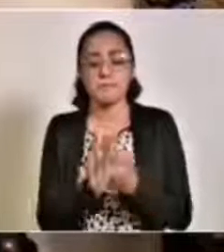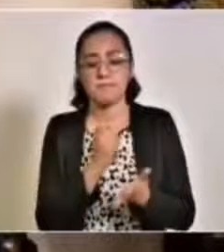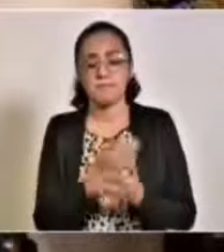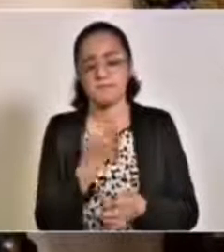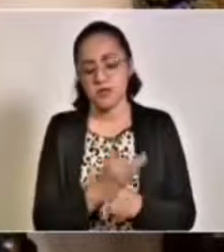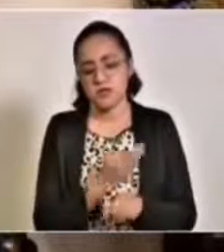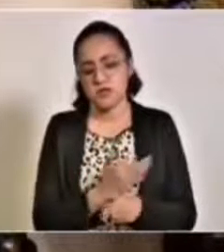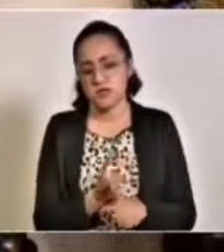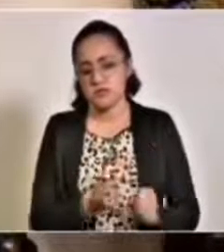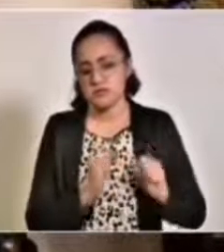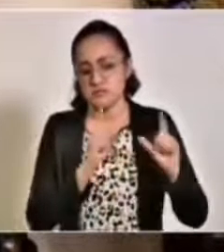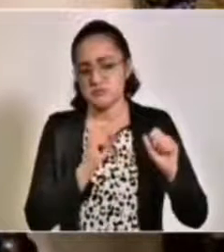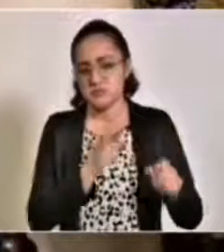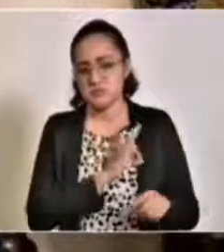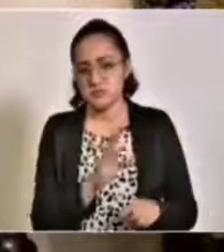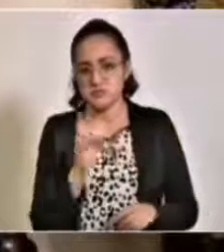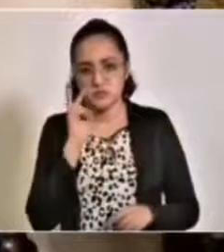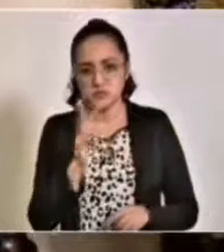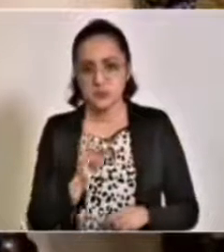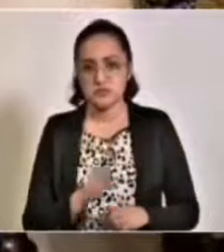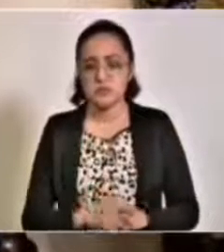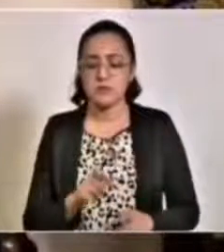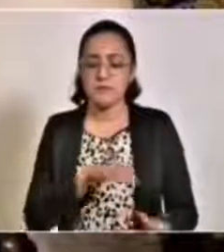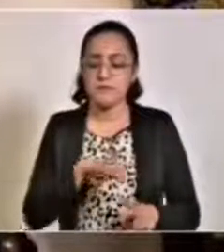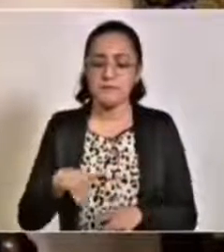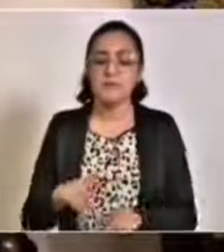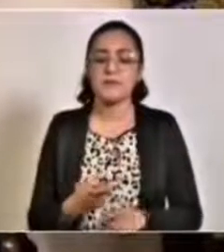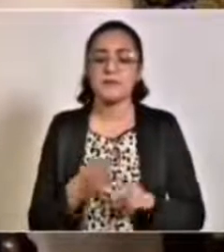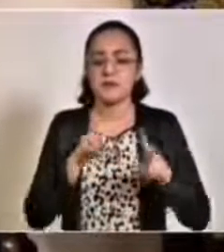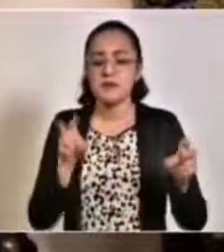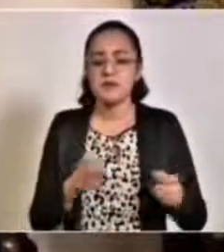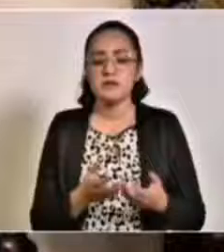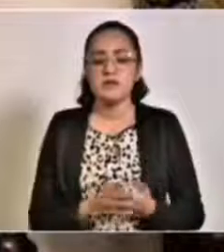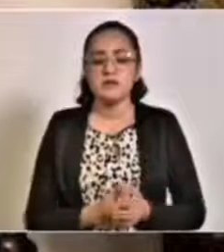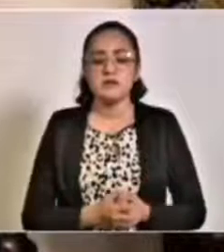materia. Y por último, en el tema de